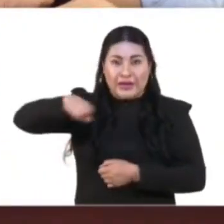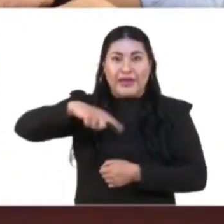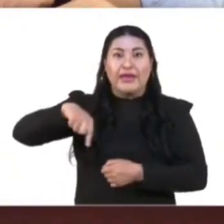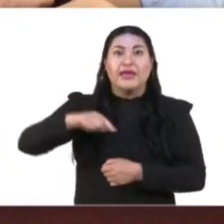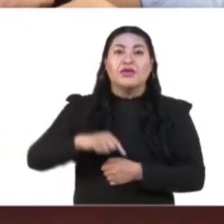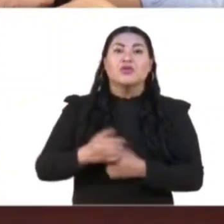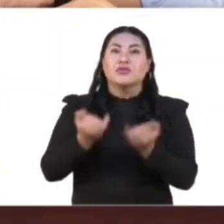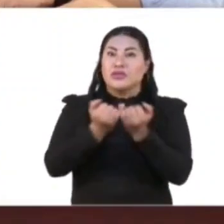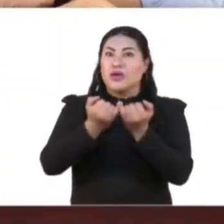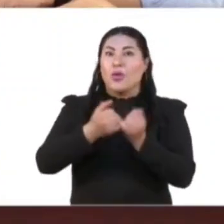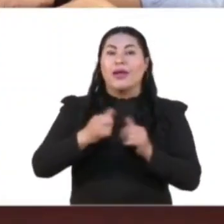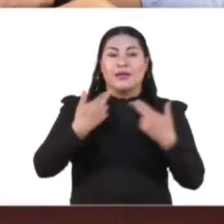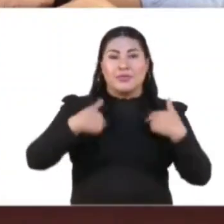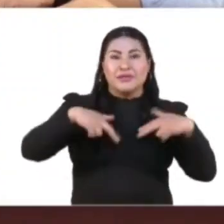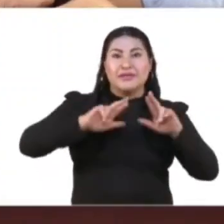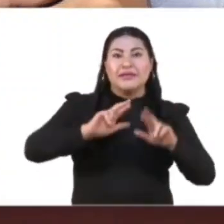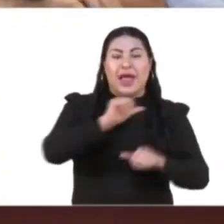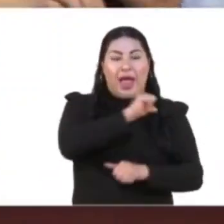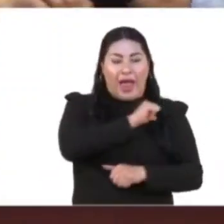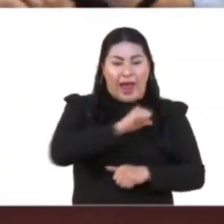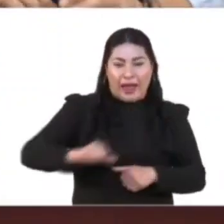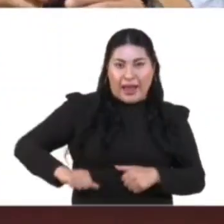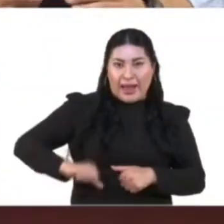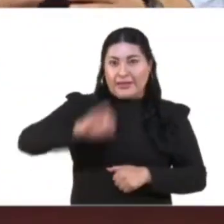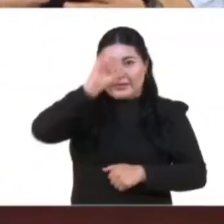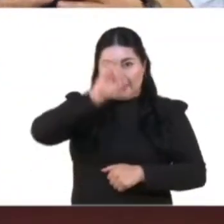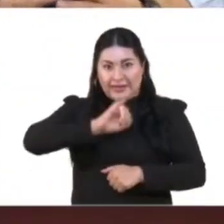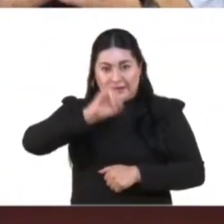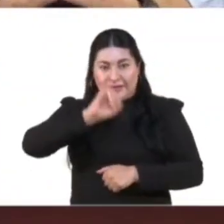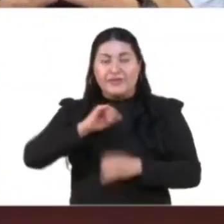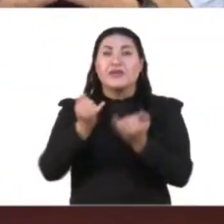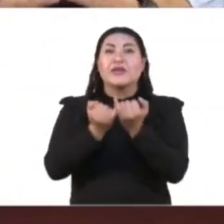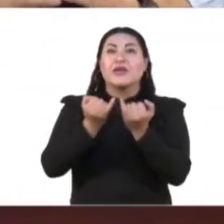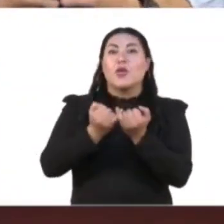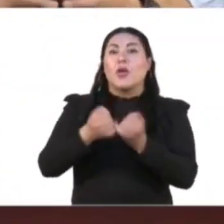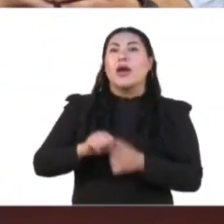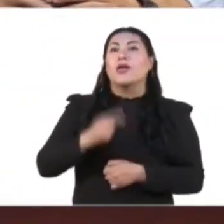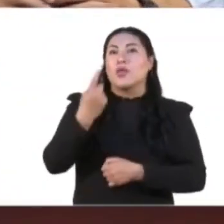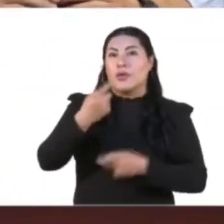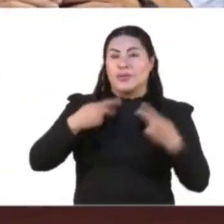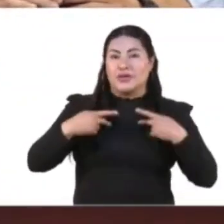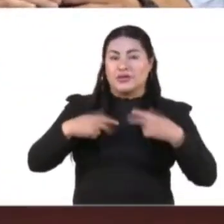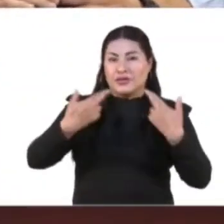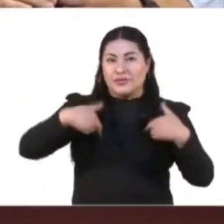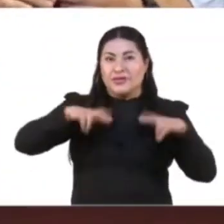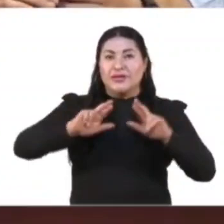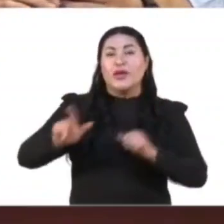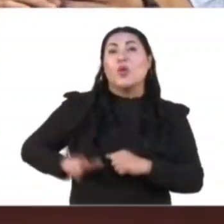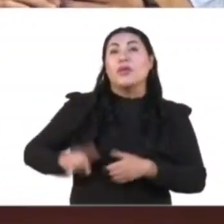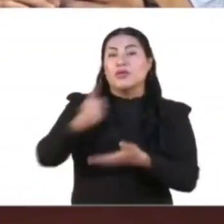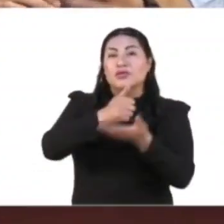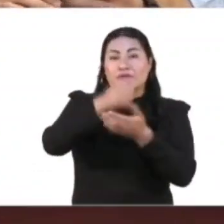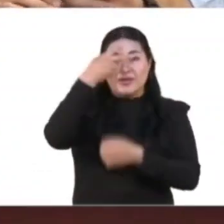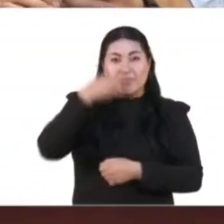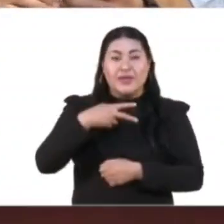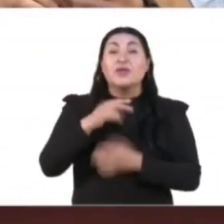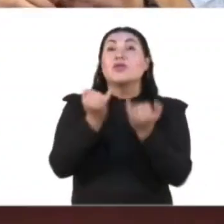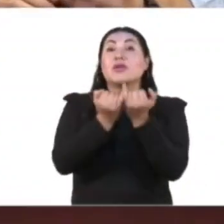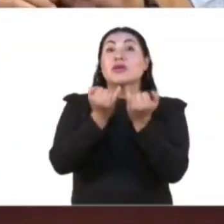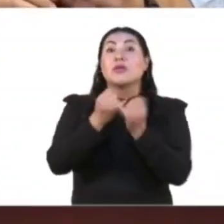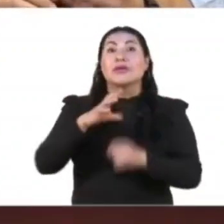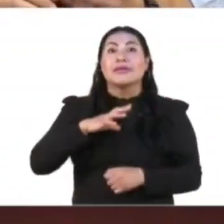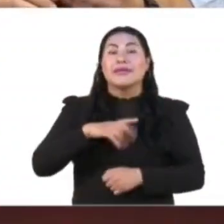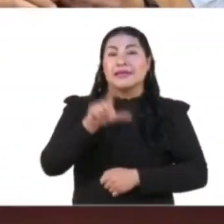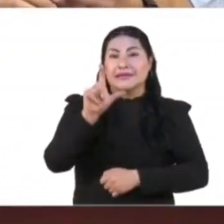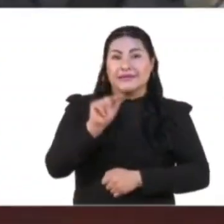los alcaldes y alcaldesas y una representación del Gobierno de la Ciudad de México. De igual forma, se instalaron